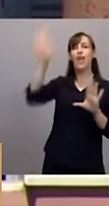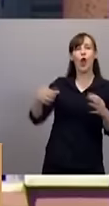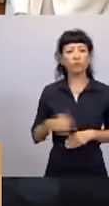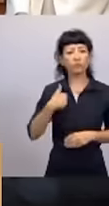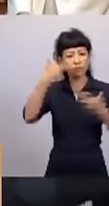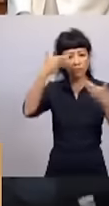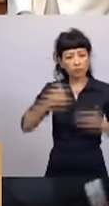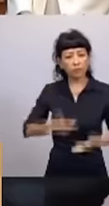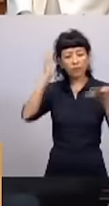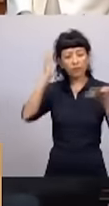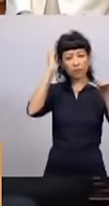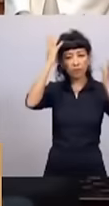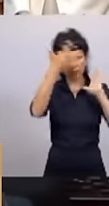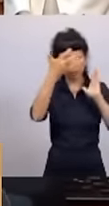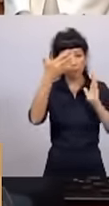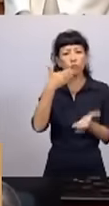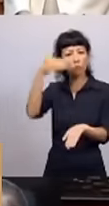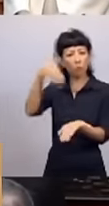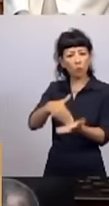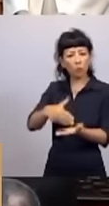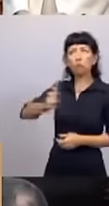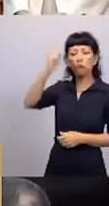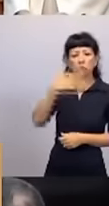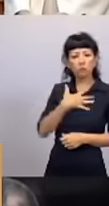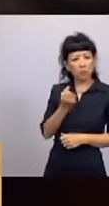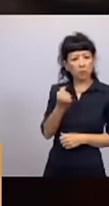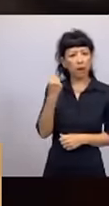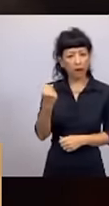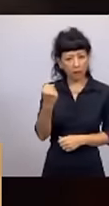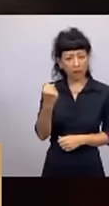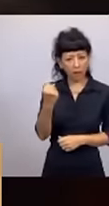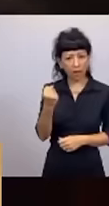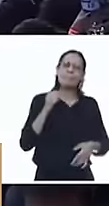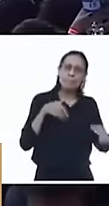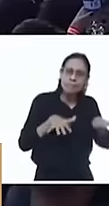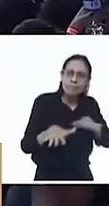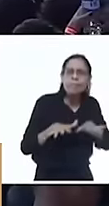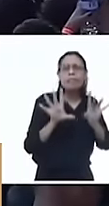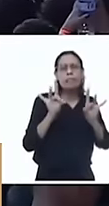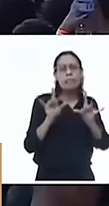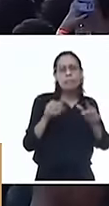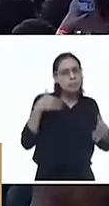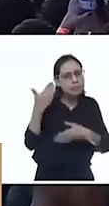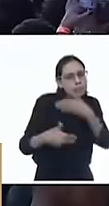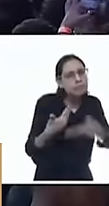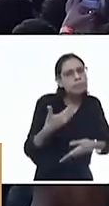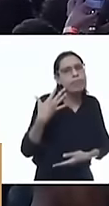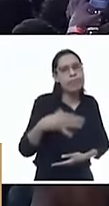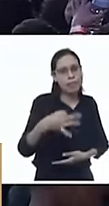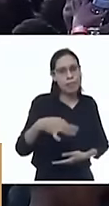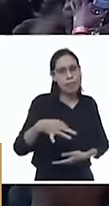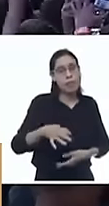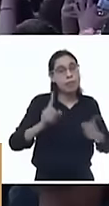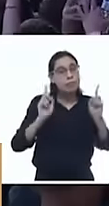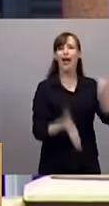pobreza, con un modelo impuesto por el kirchnerismo durante 30 años, que consiste,